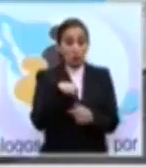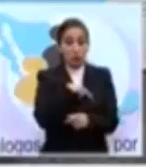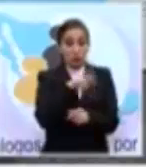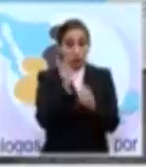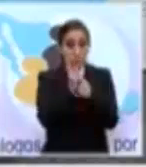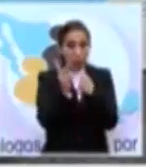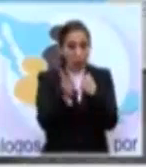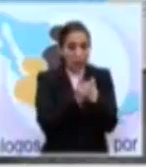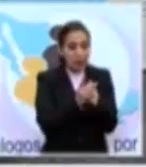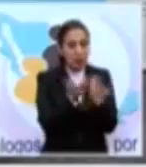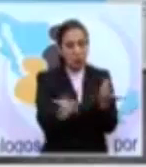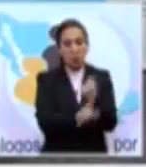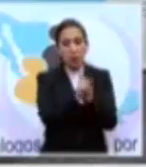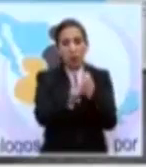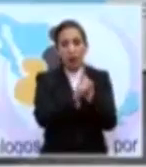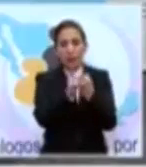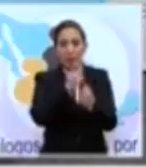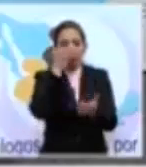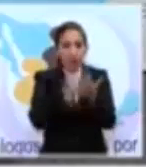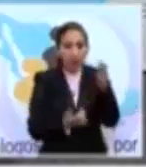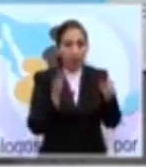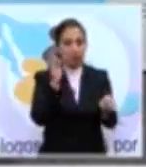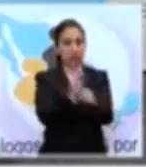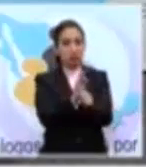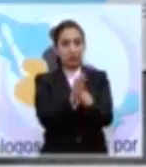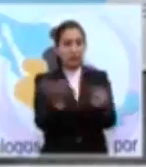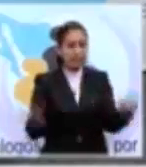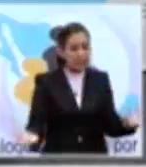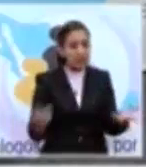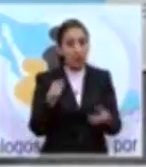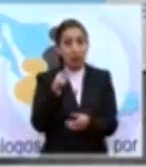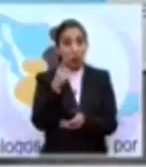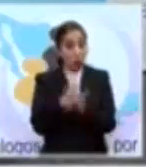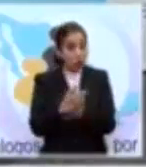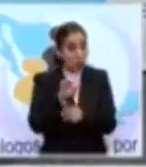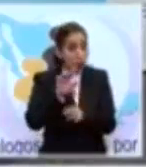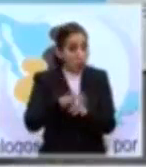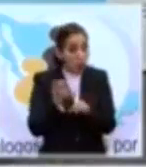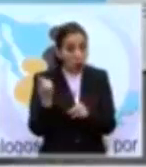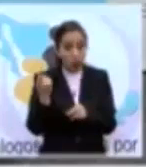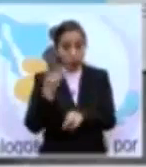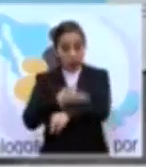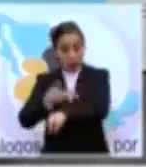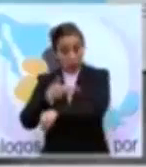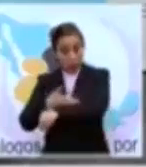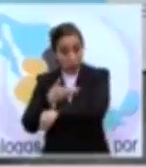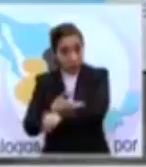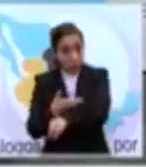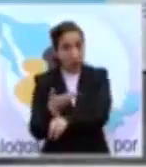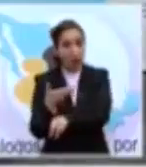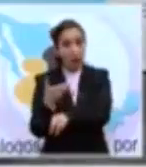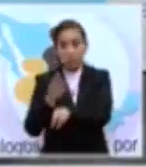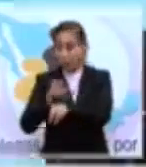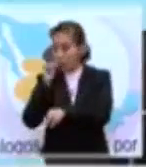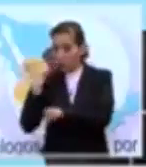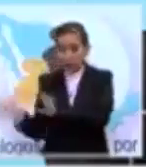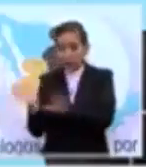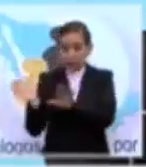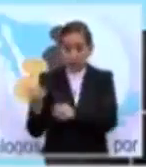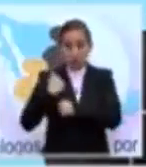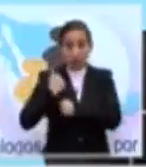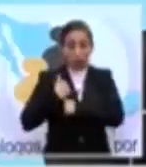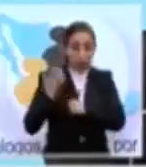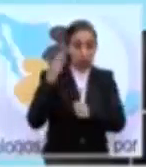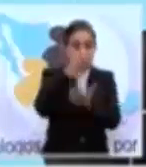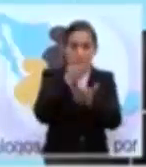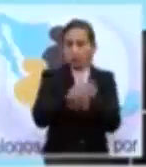de inseguridad tan grave no es solamente se debe de resolver sacando más policías, soldados y marinos a las